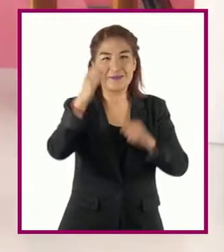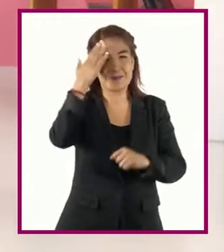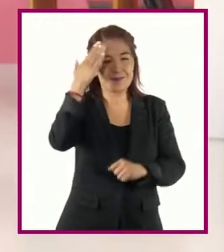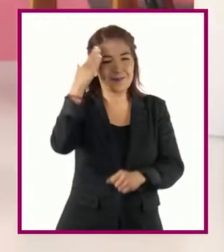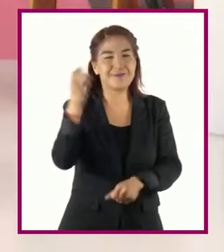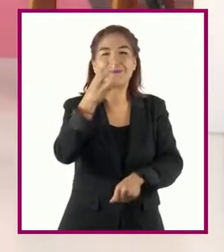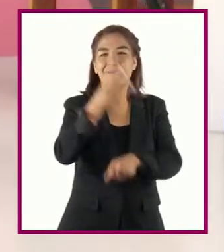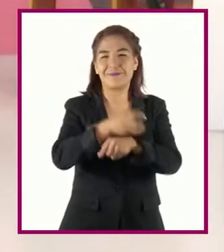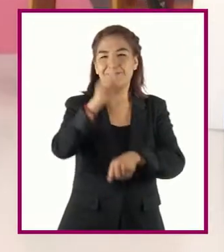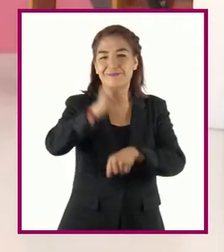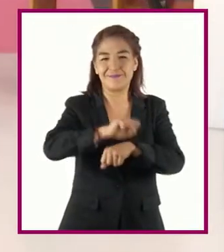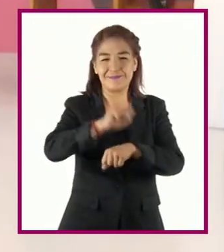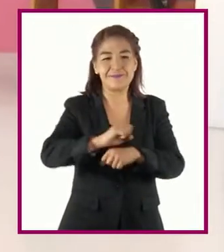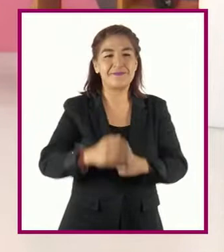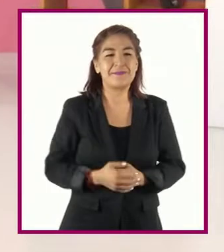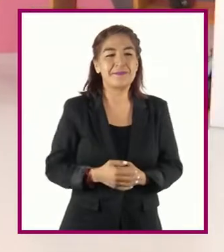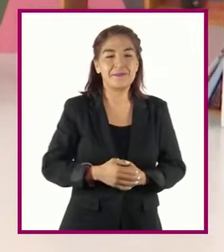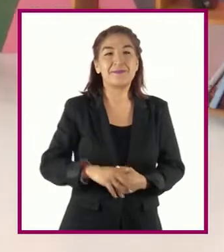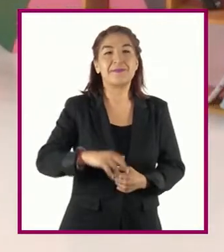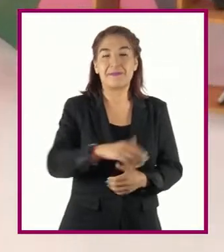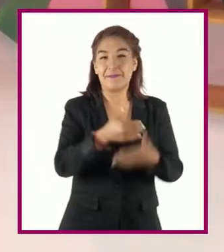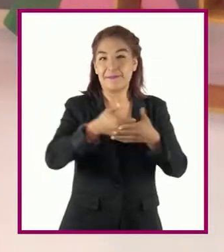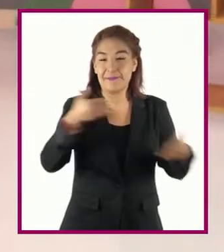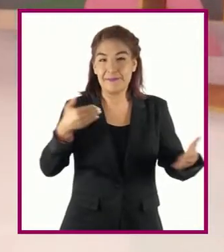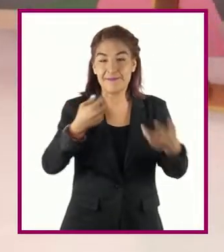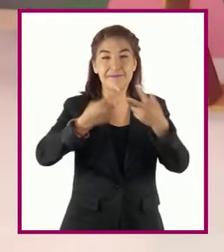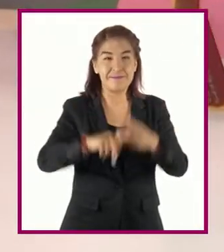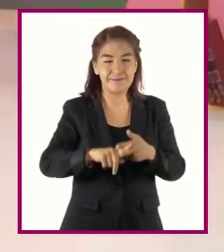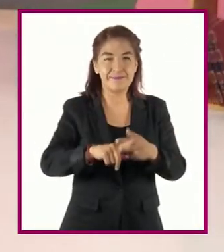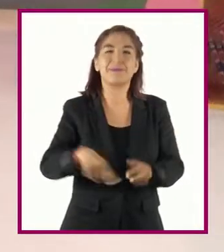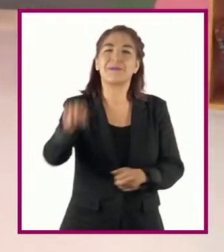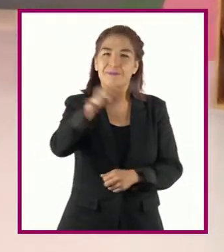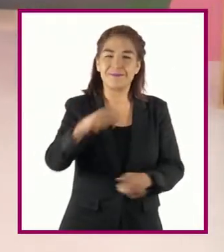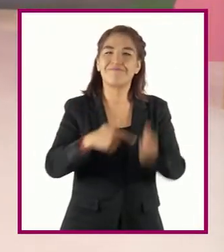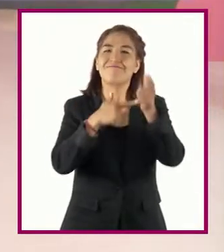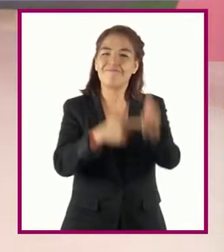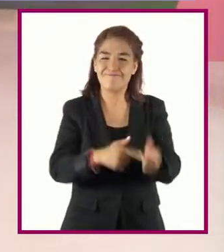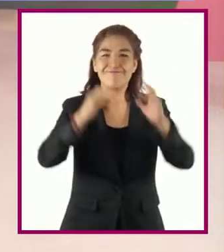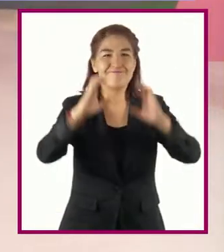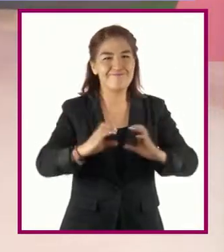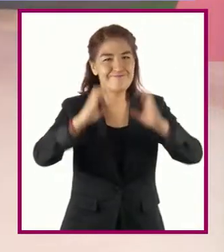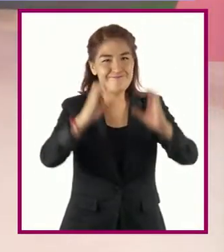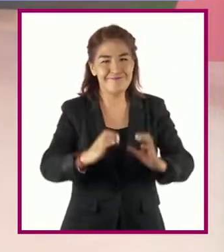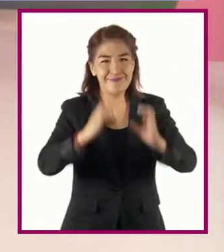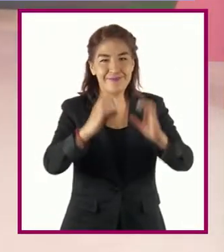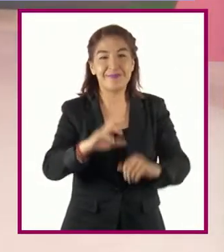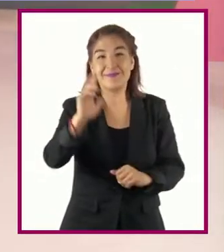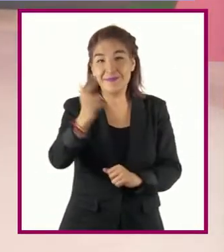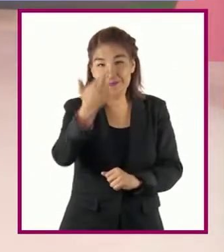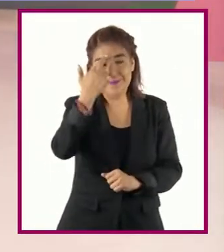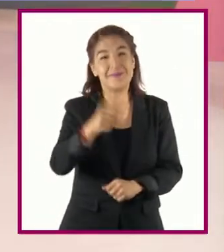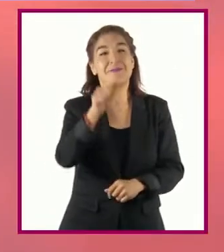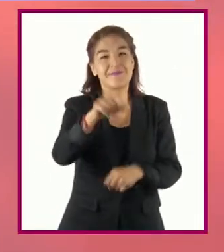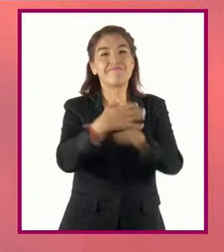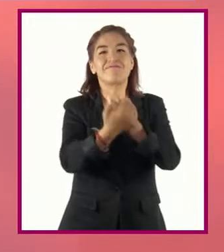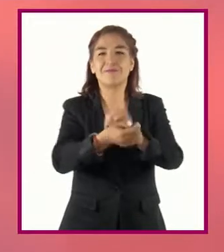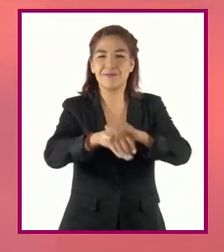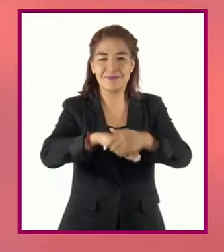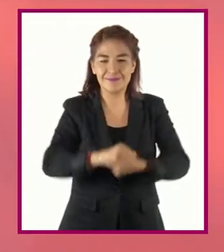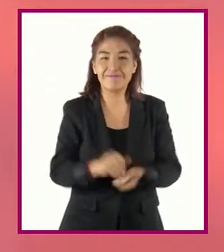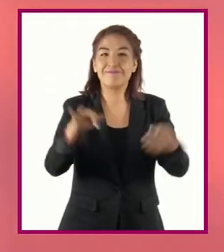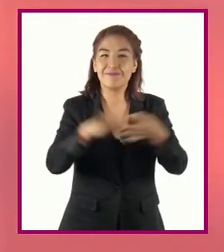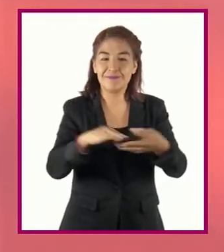de secundaria. Antes de iniciar, les recuerdo que debemos seguir cuidándonos, lavando frecuentemente nuestras manos con agua